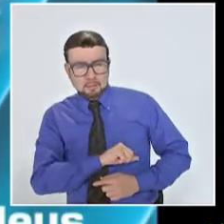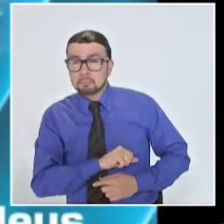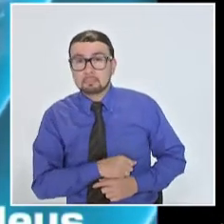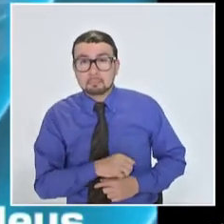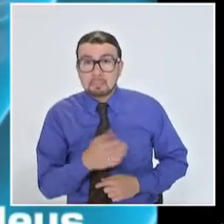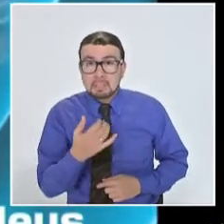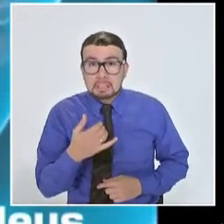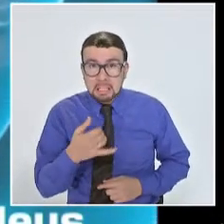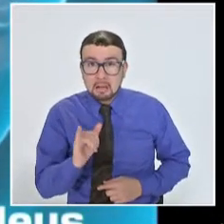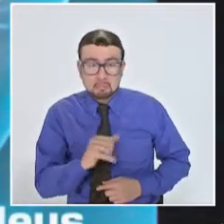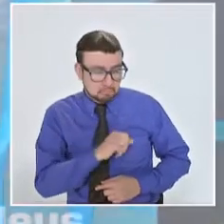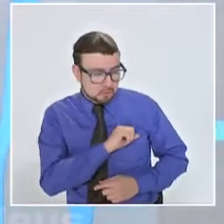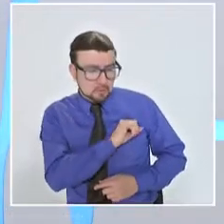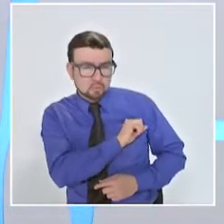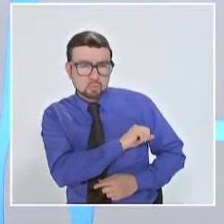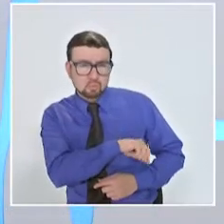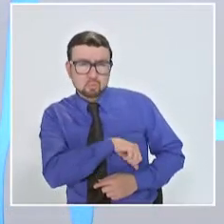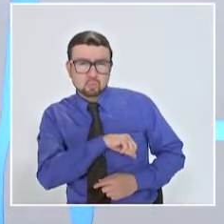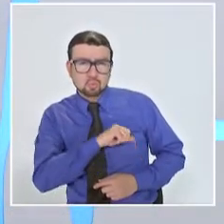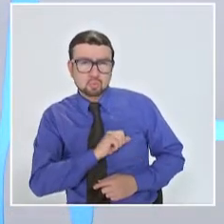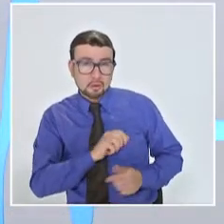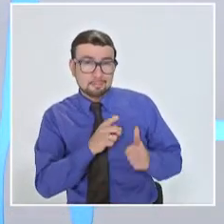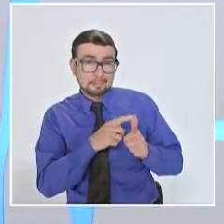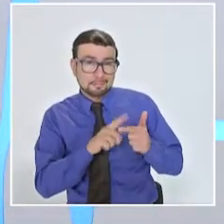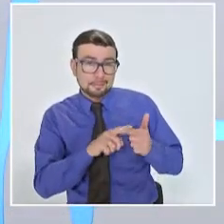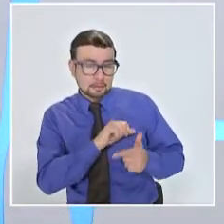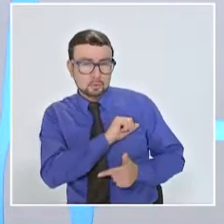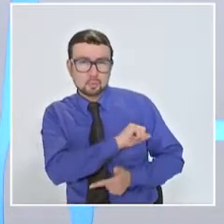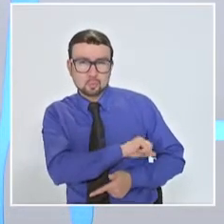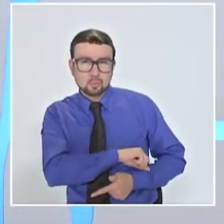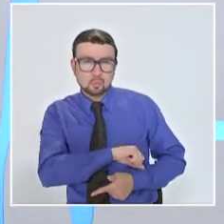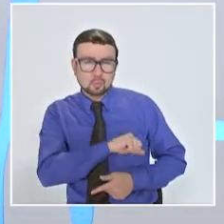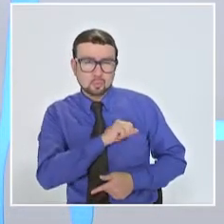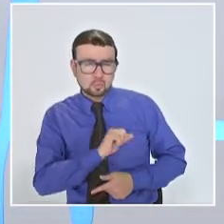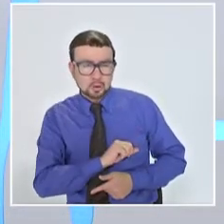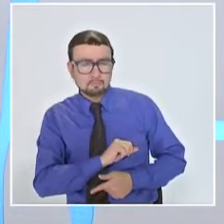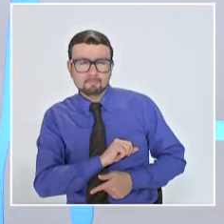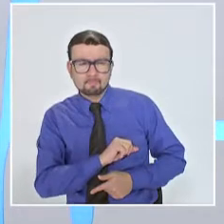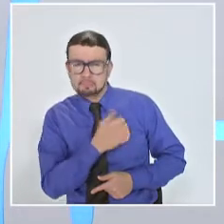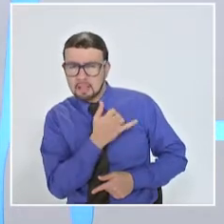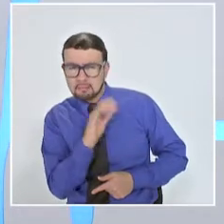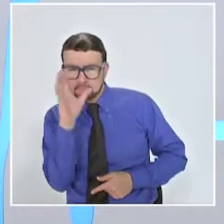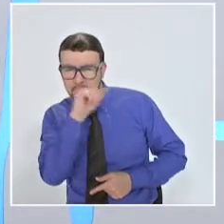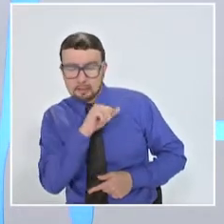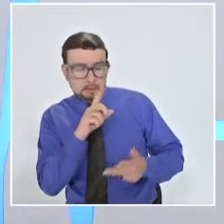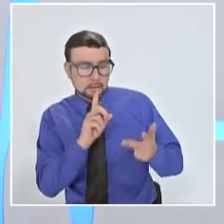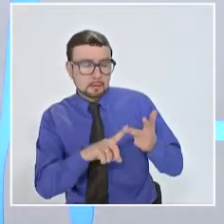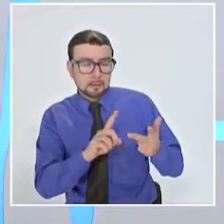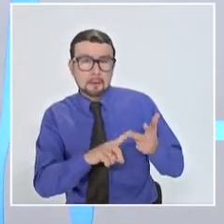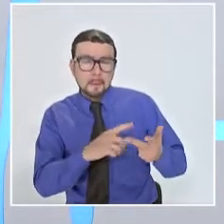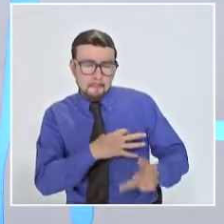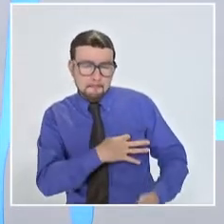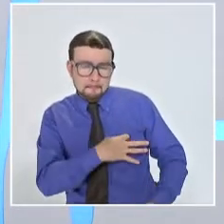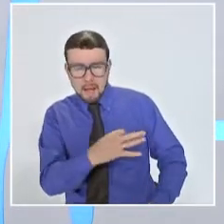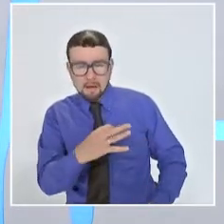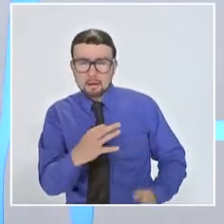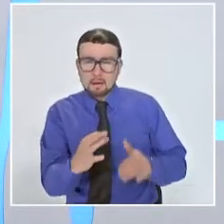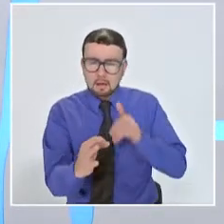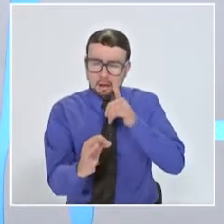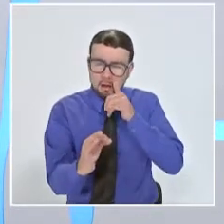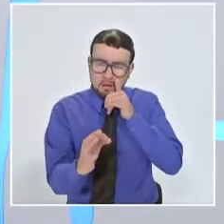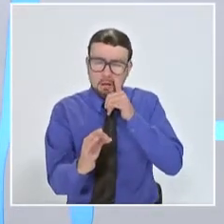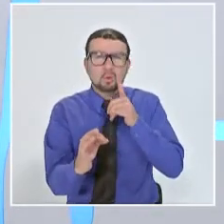la ecografía a la paciente, que es el segundo componente diagnóstico, paso al tercer componente, que es la biopsia. ¿Cómo se hace la